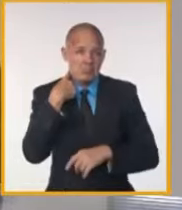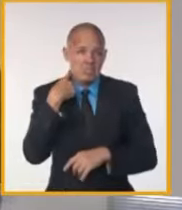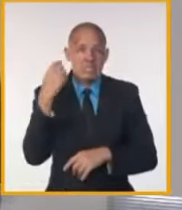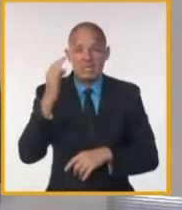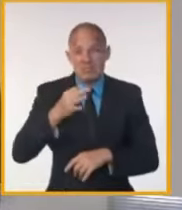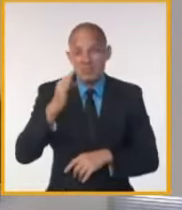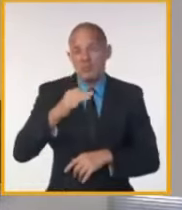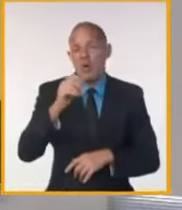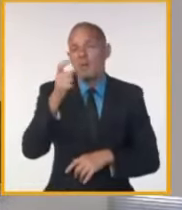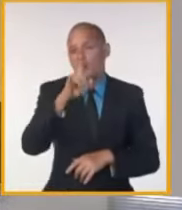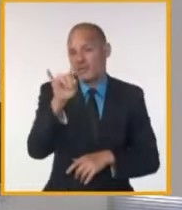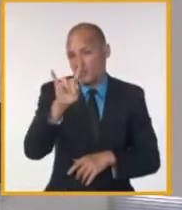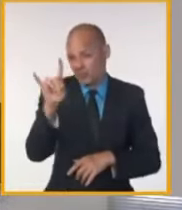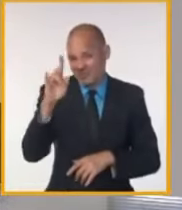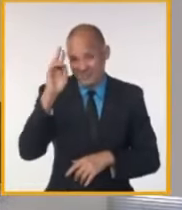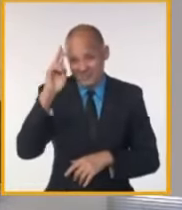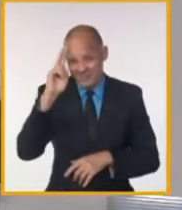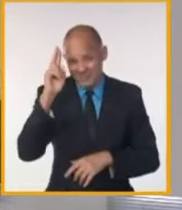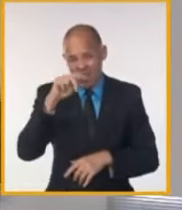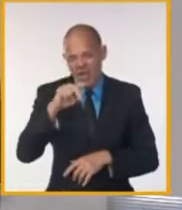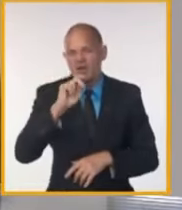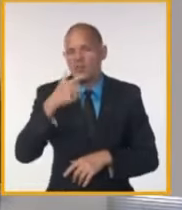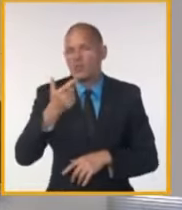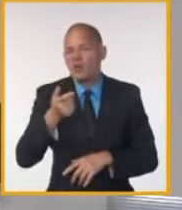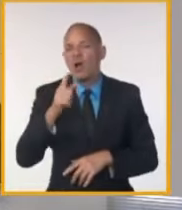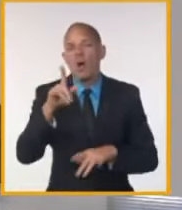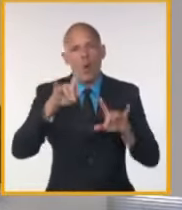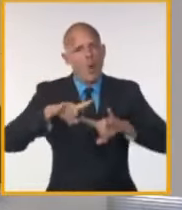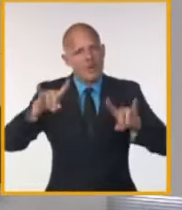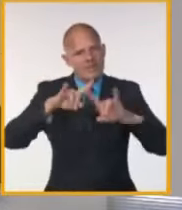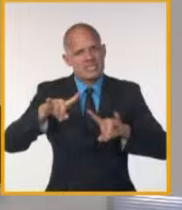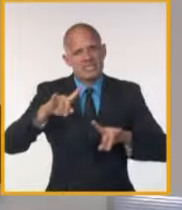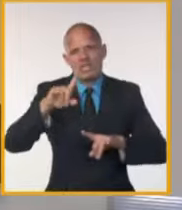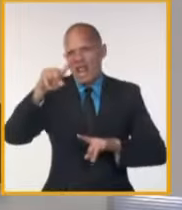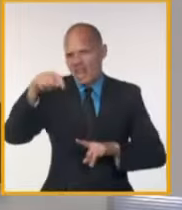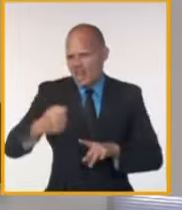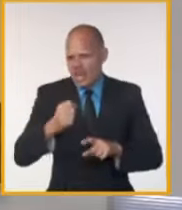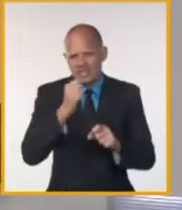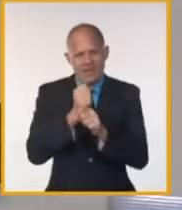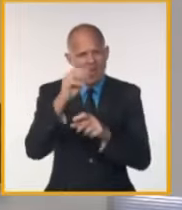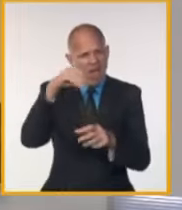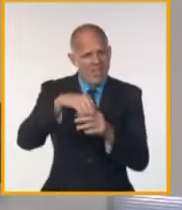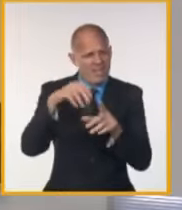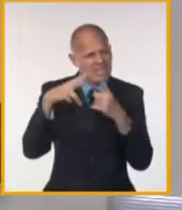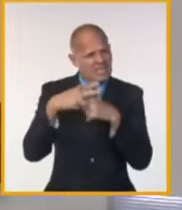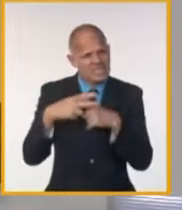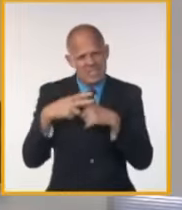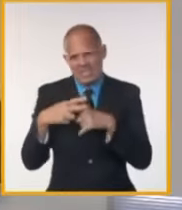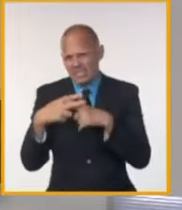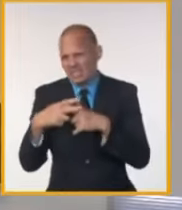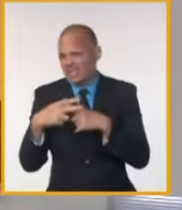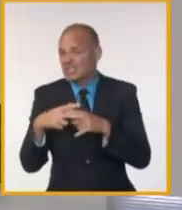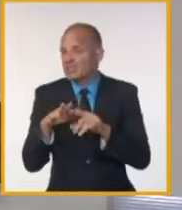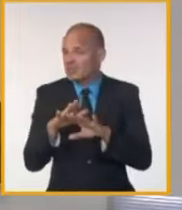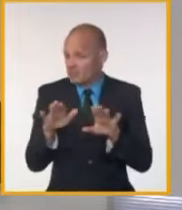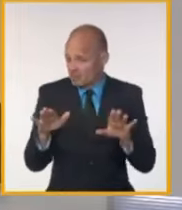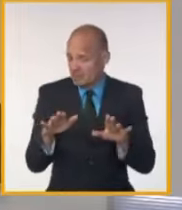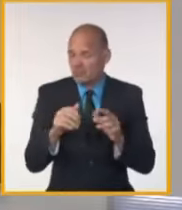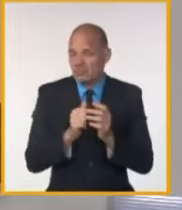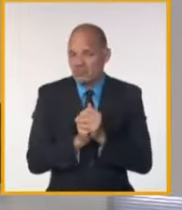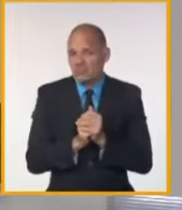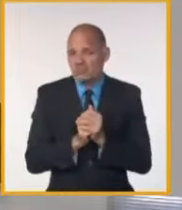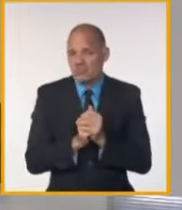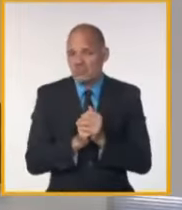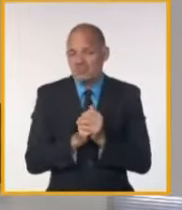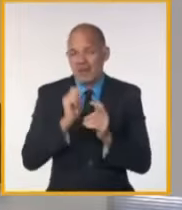reforma Universitaria en Córdoba segundo porque si hay un país y sobre y esto tiene que ver con la historia del